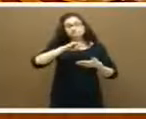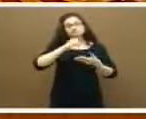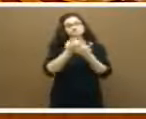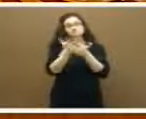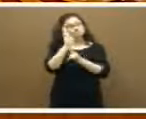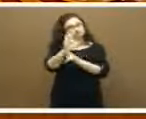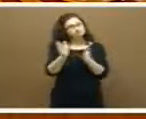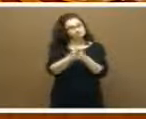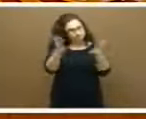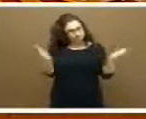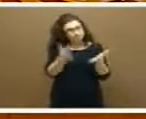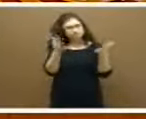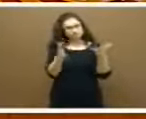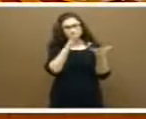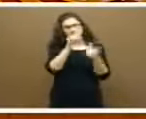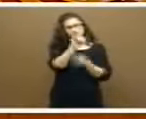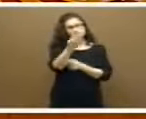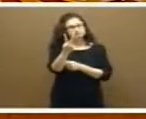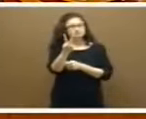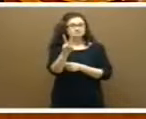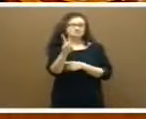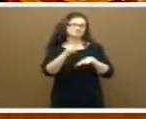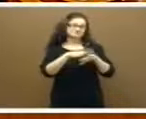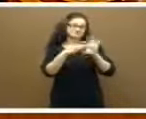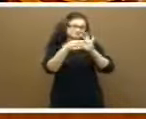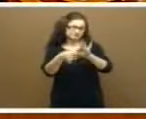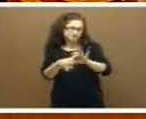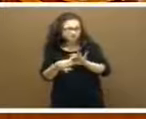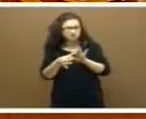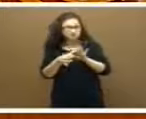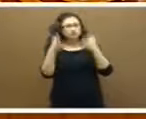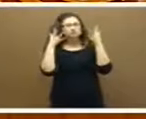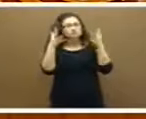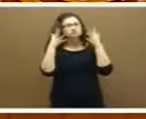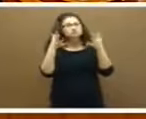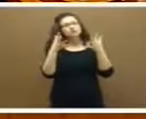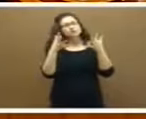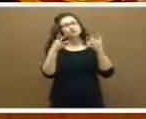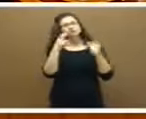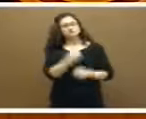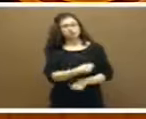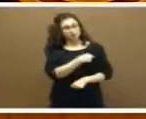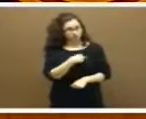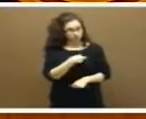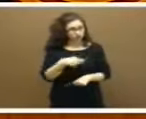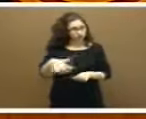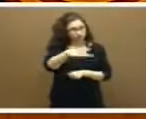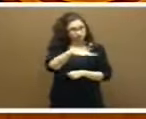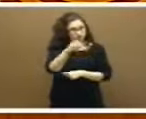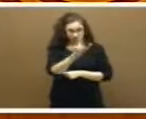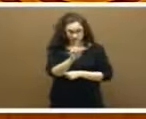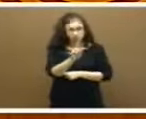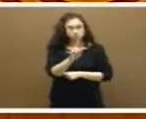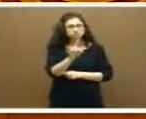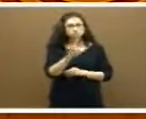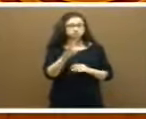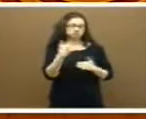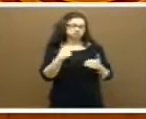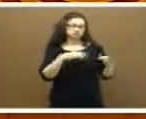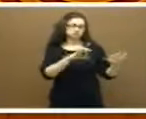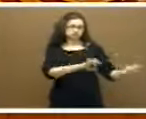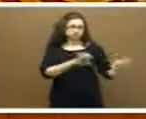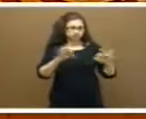Izquierda Unida, no tanto para la constitución de los consejos de salud de zona, porque ya están constituidos, y así lo dice